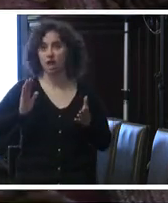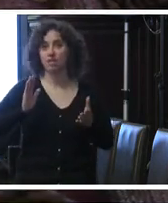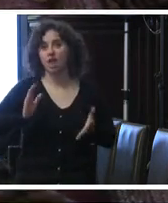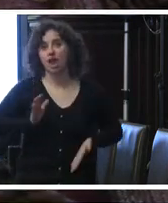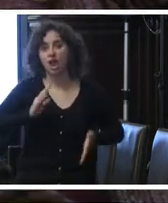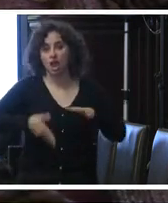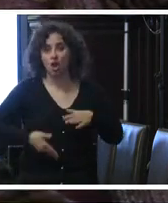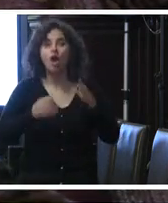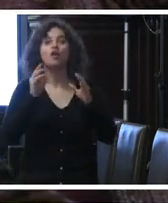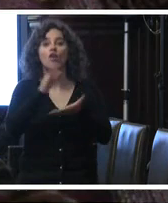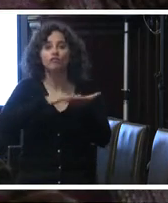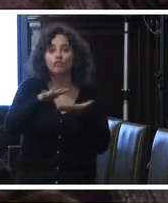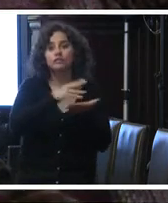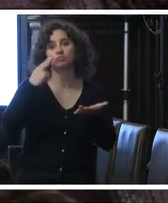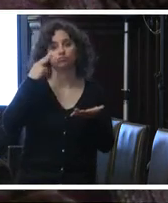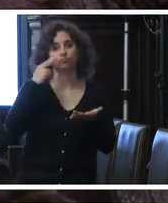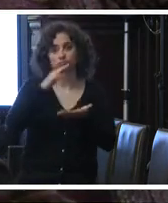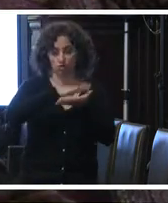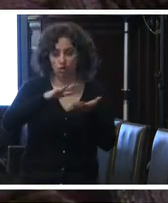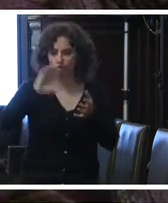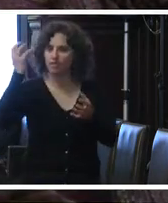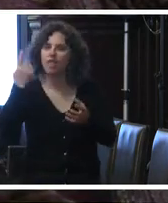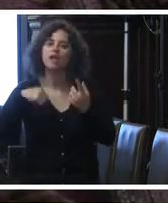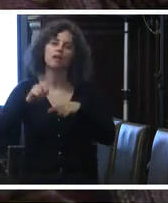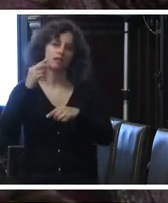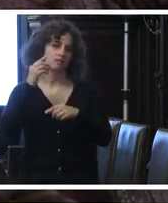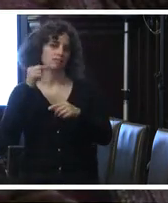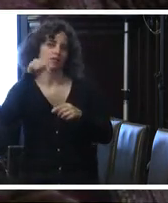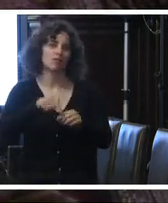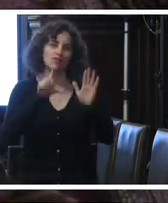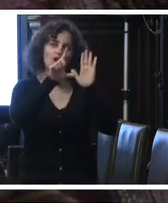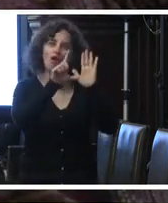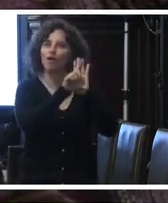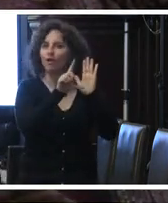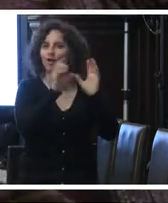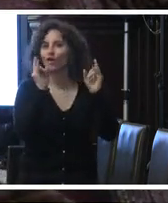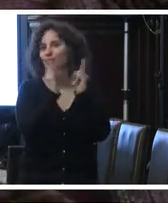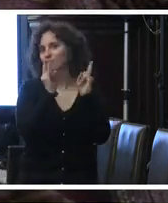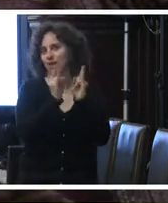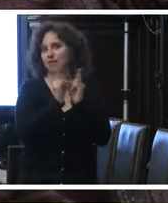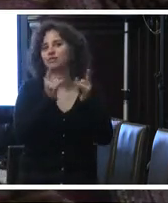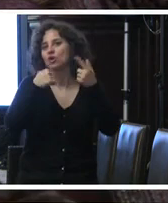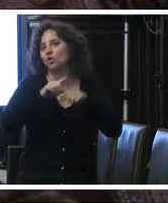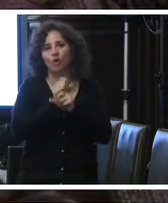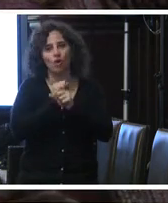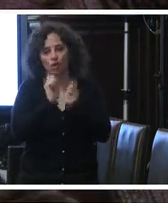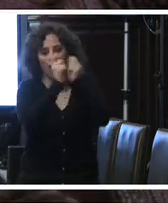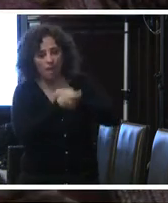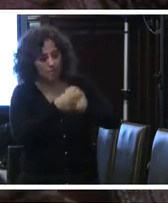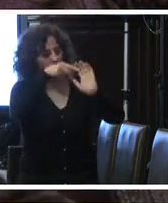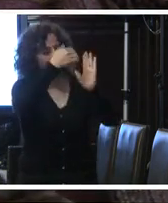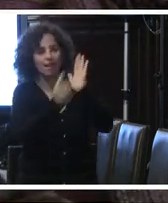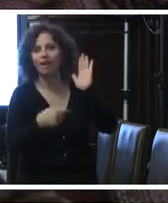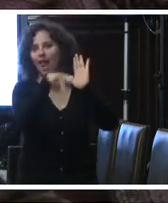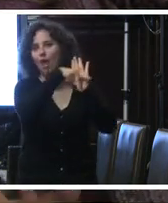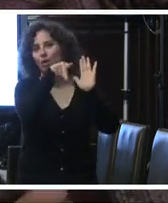socioambientales, tenemos el riesgo que en nuestro Congreso, en nuestro Poder Legislativo lo modifiquen y ya no tengamos ese marco normativo